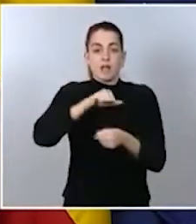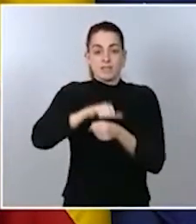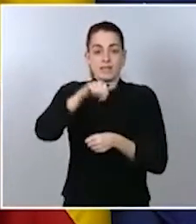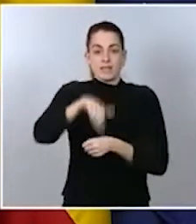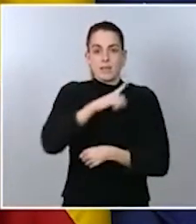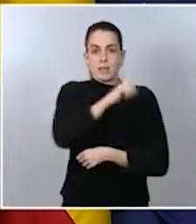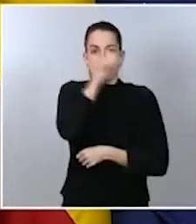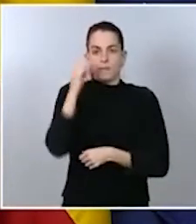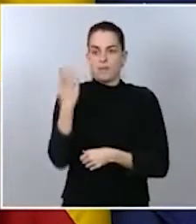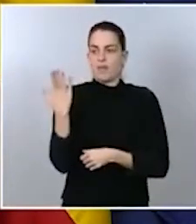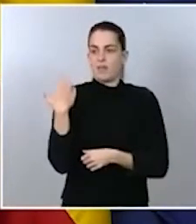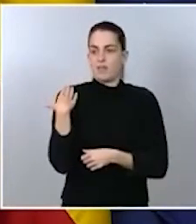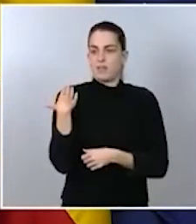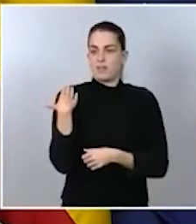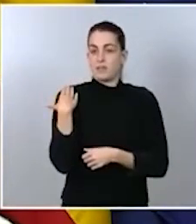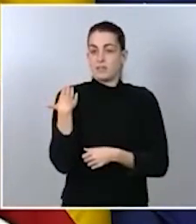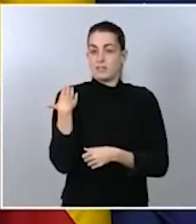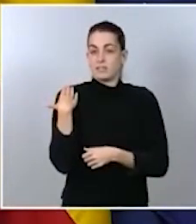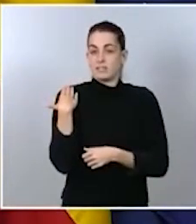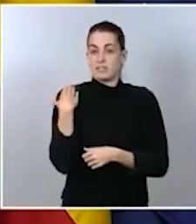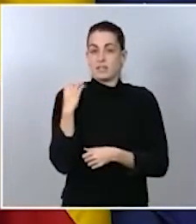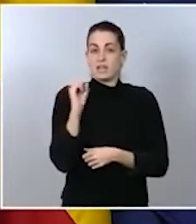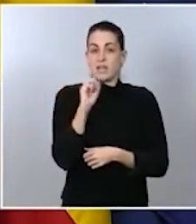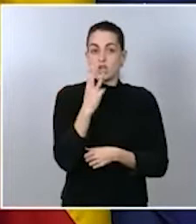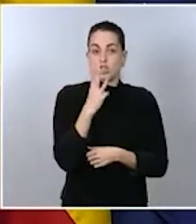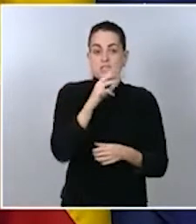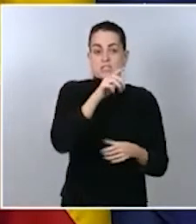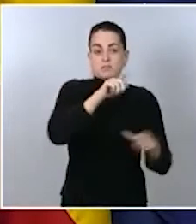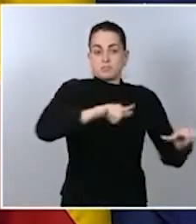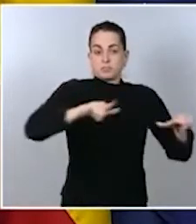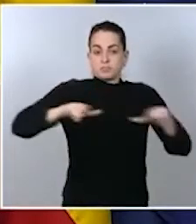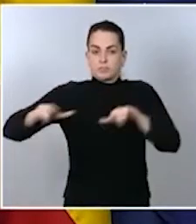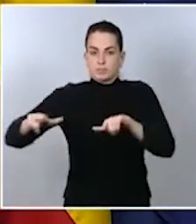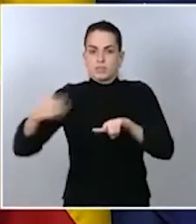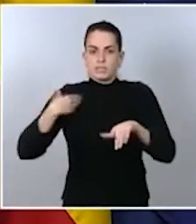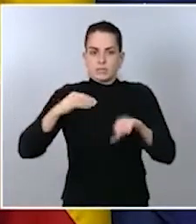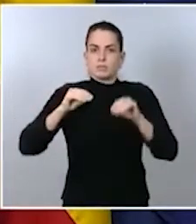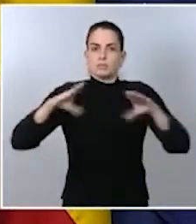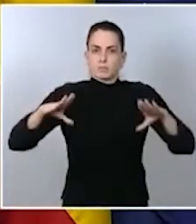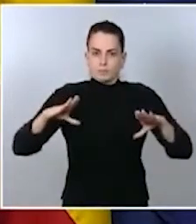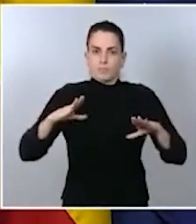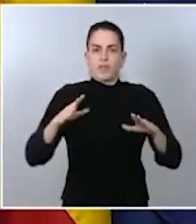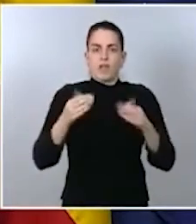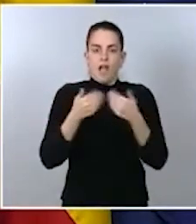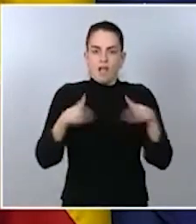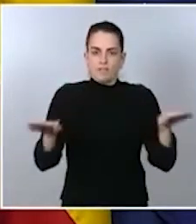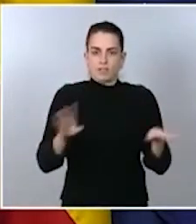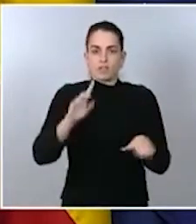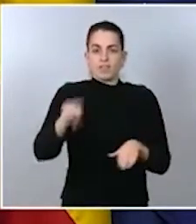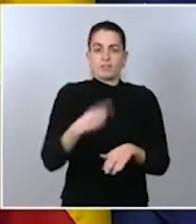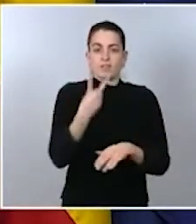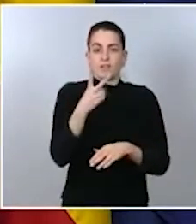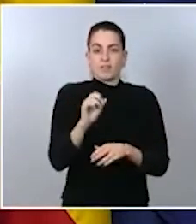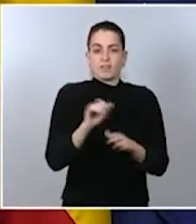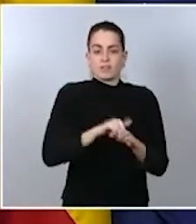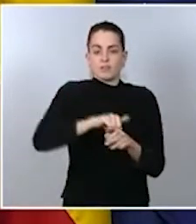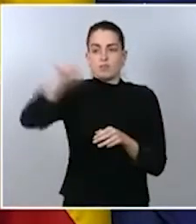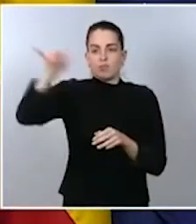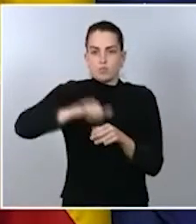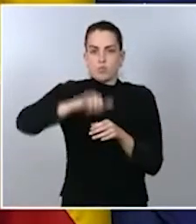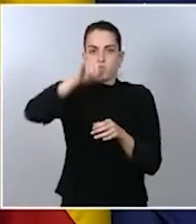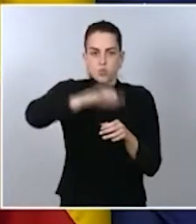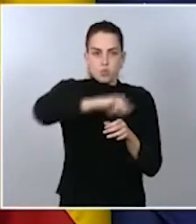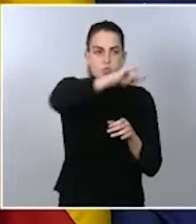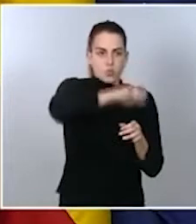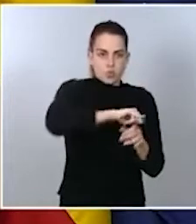ayer desde sus tres terminales ayer se operaron ya más de 120 vuelos como ven las las